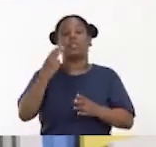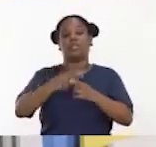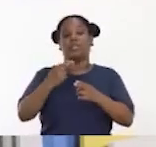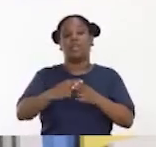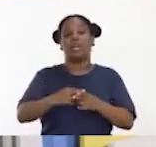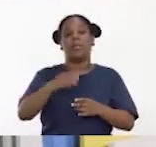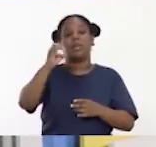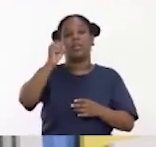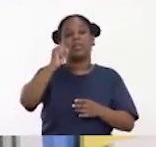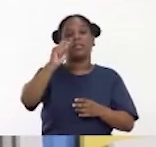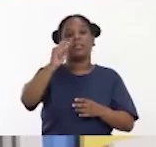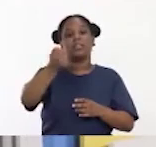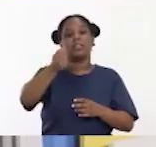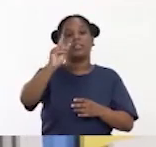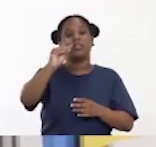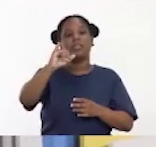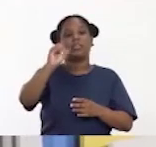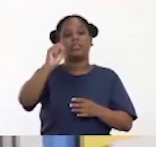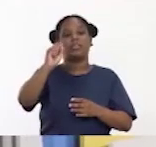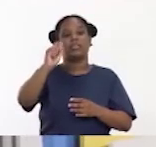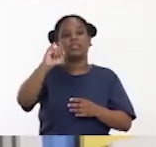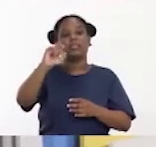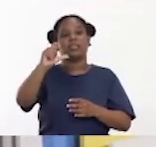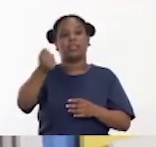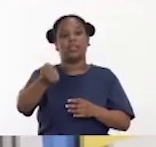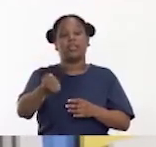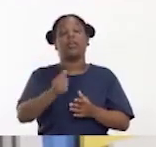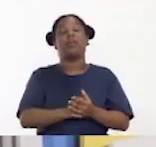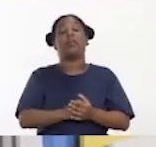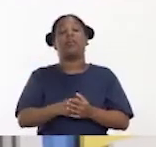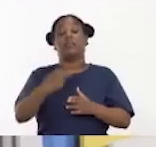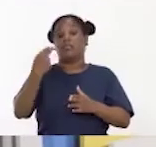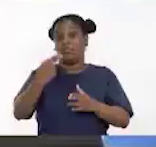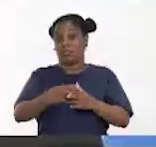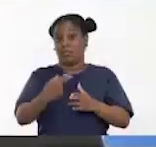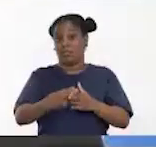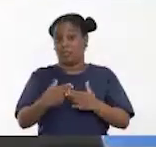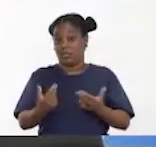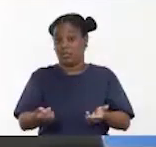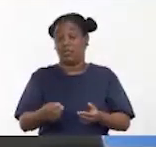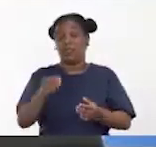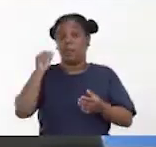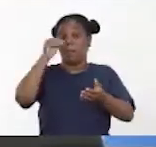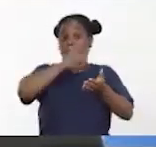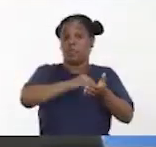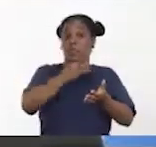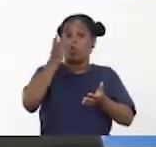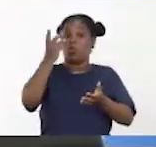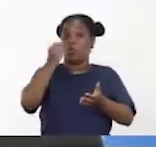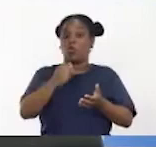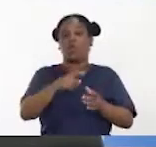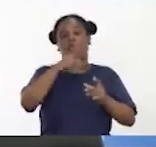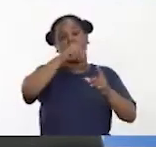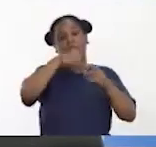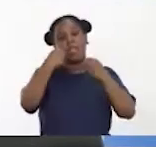así, estadística descriptiva, donde usted le introduce los elementos, los números, y le